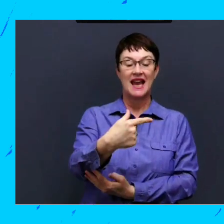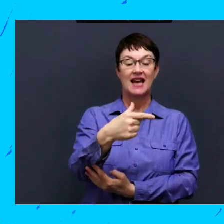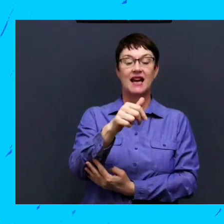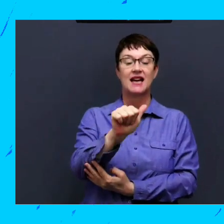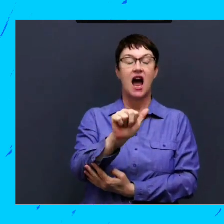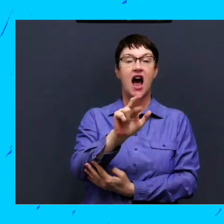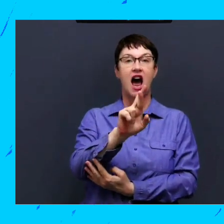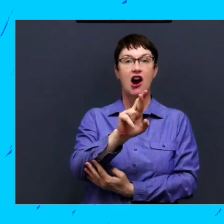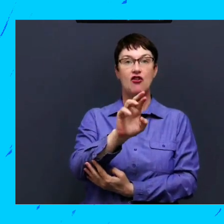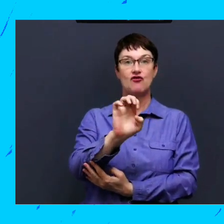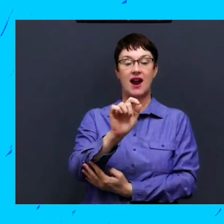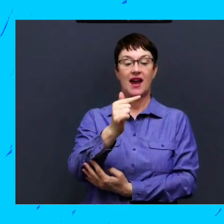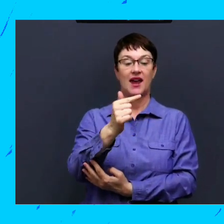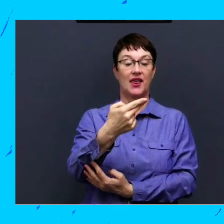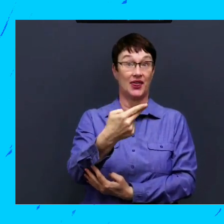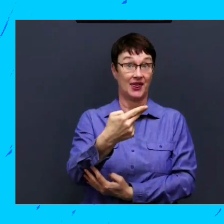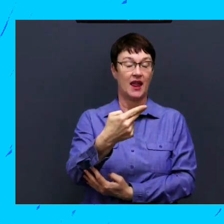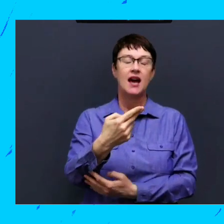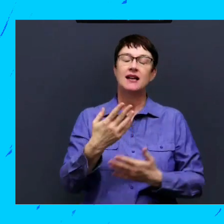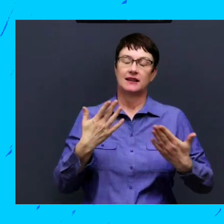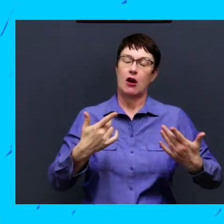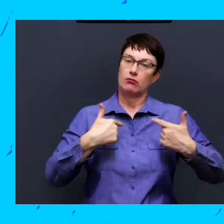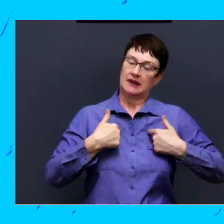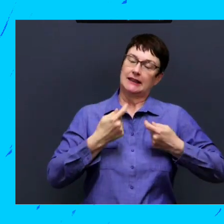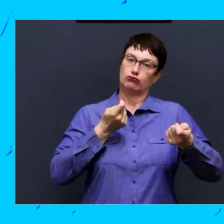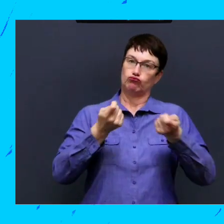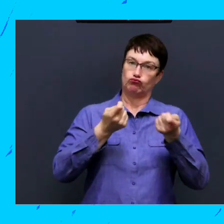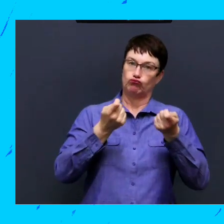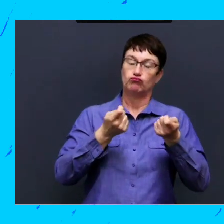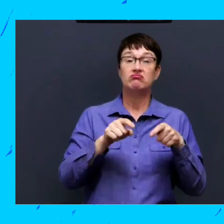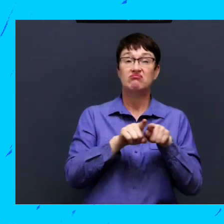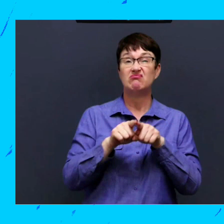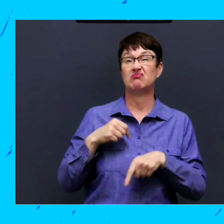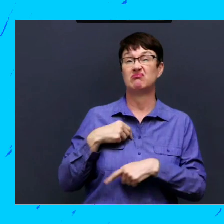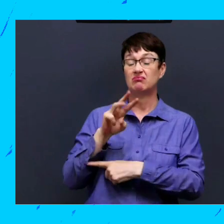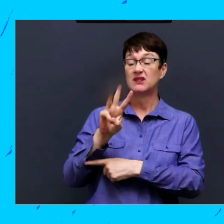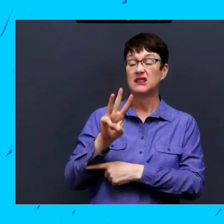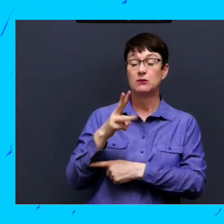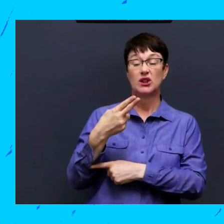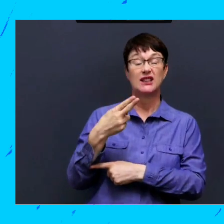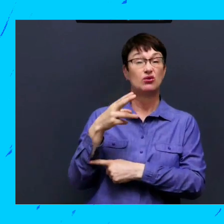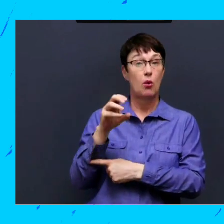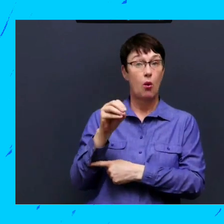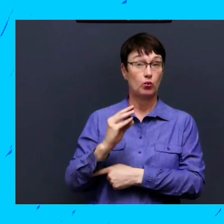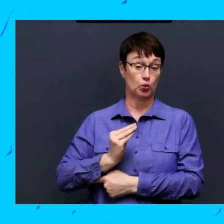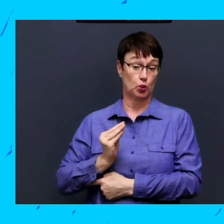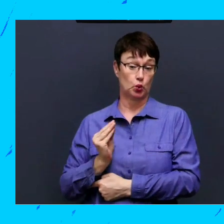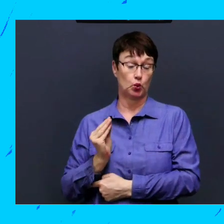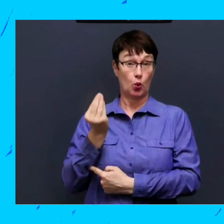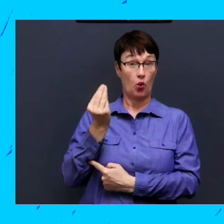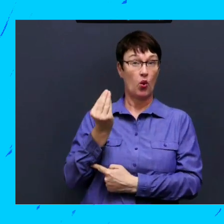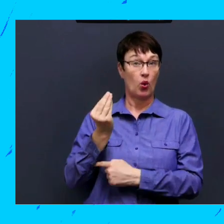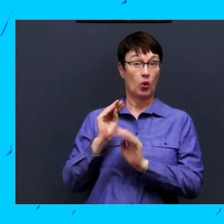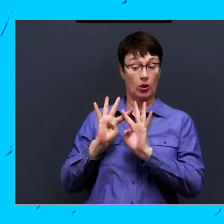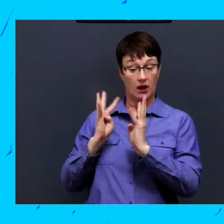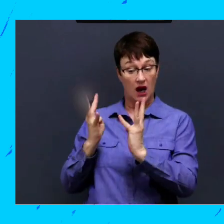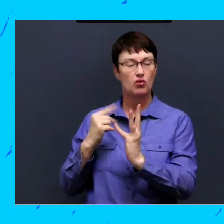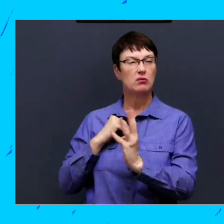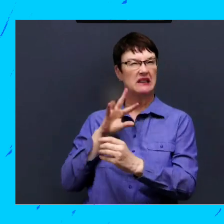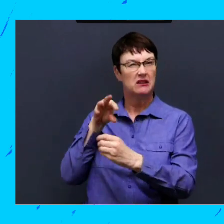vicepresidente del IMSH. También soy miembro del Consejo de la OMS. Y estoy contento de